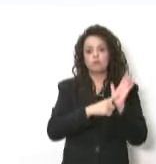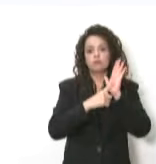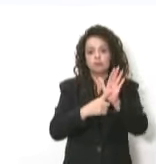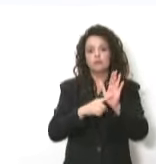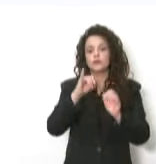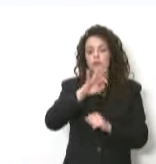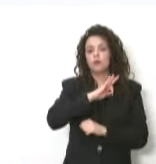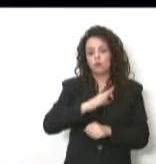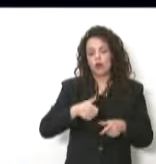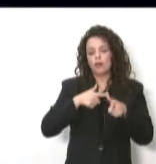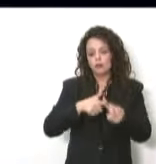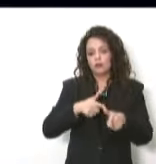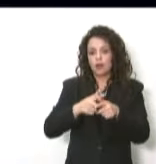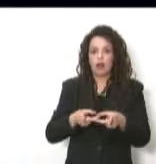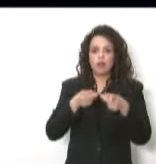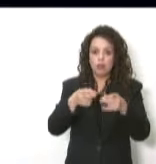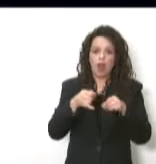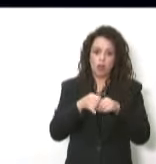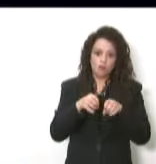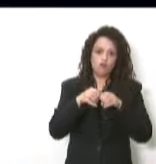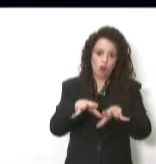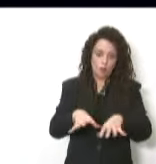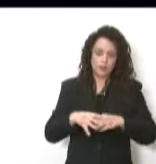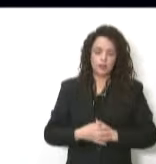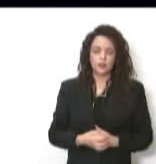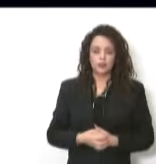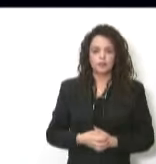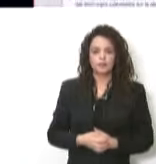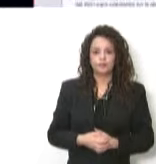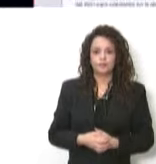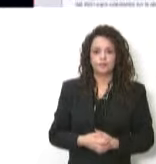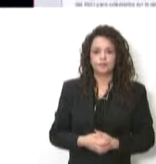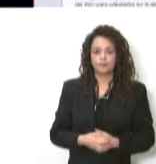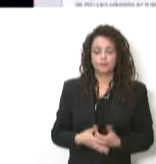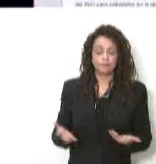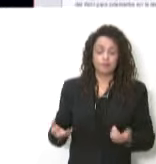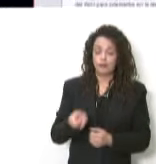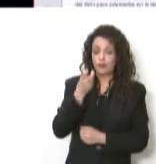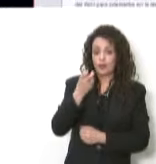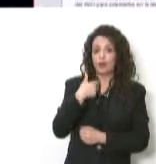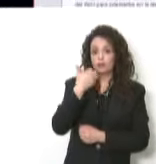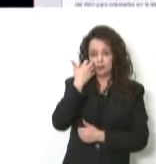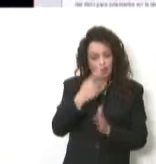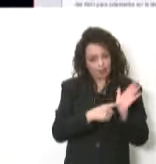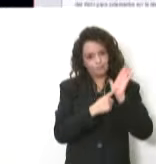información. Creo que es la última, si no me equivoco. Así es. Pues esto es lo que queríamos